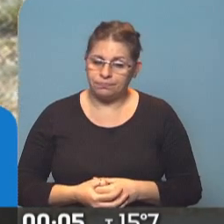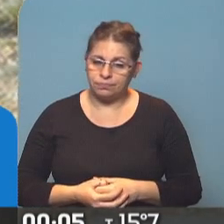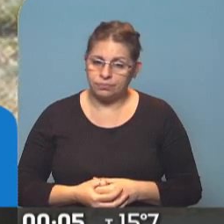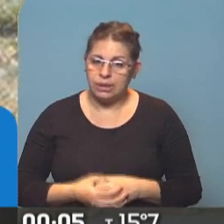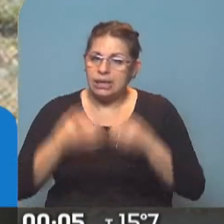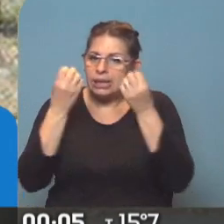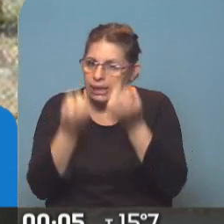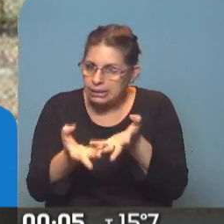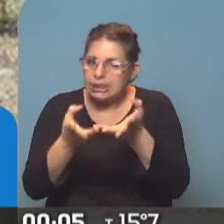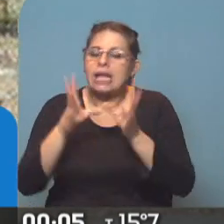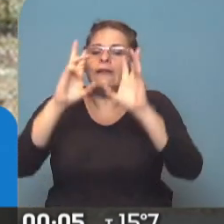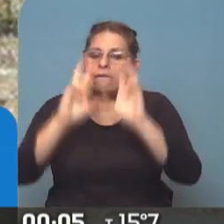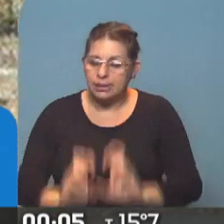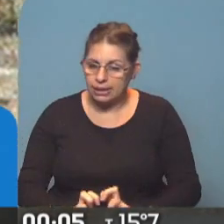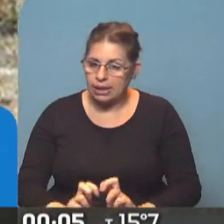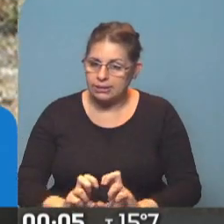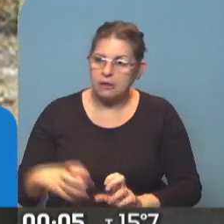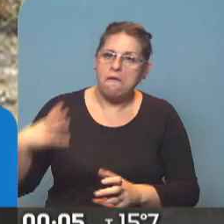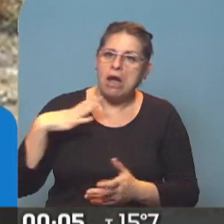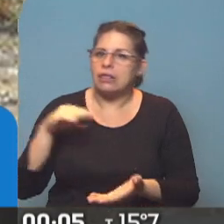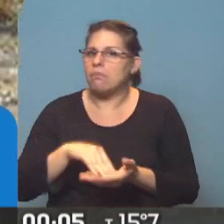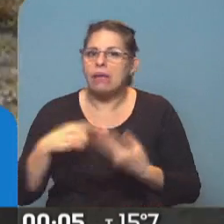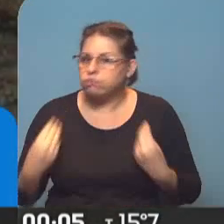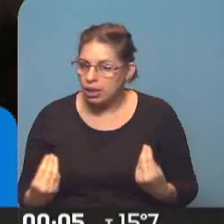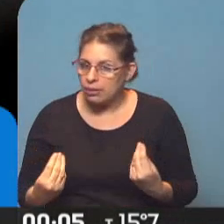ido la causa, qué cosas faltarían,